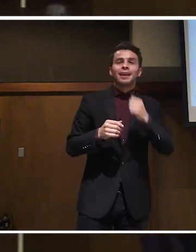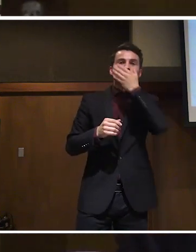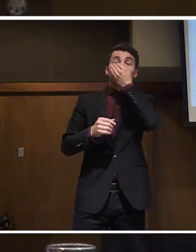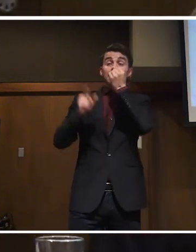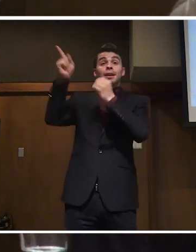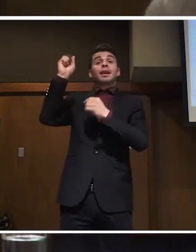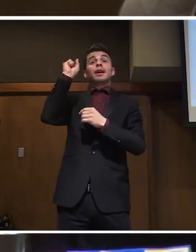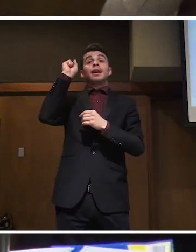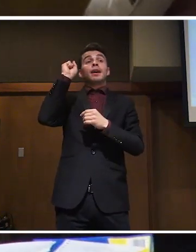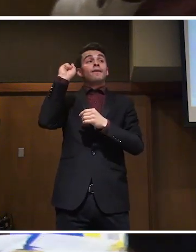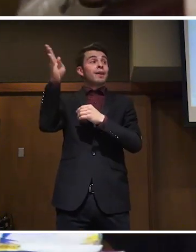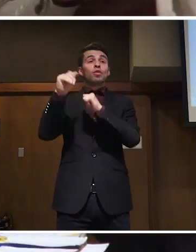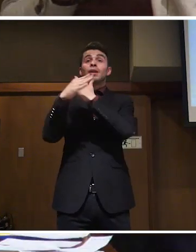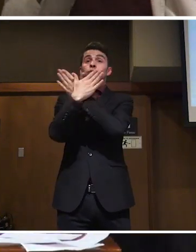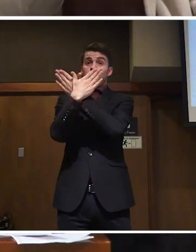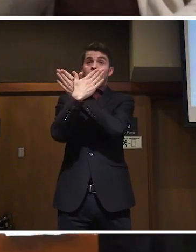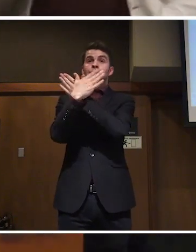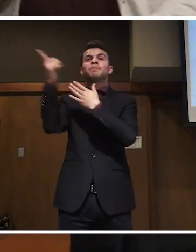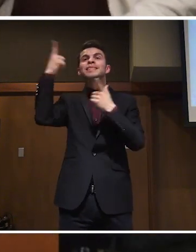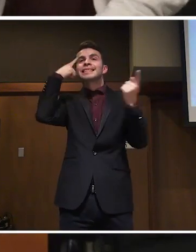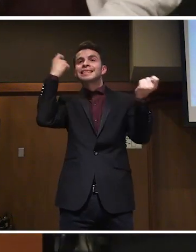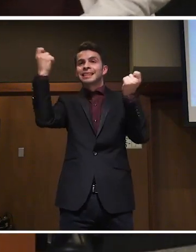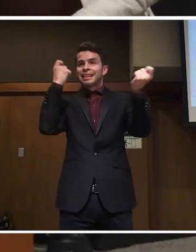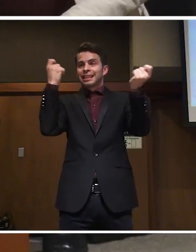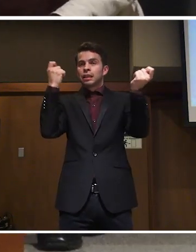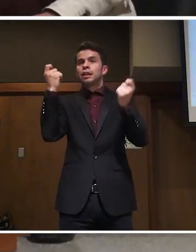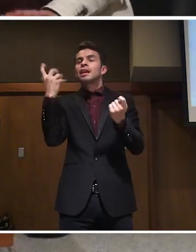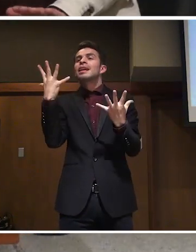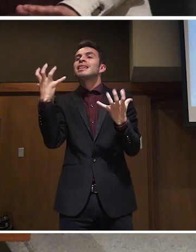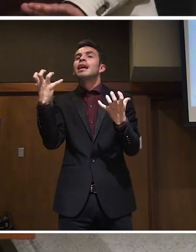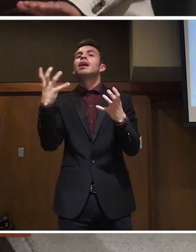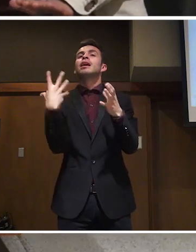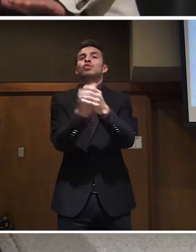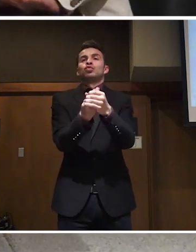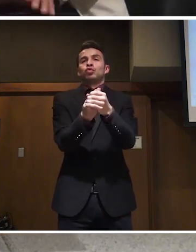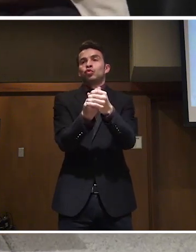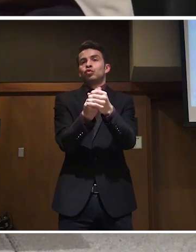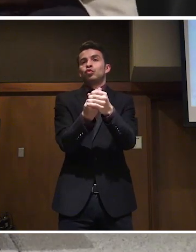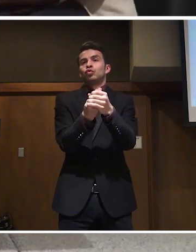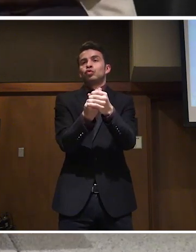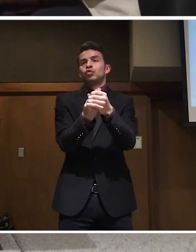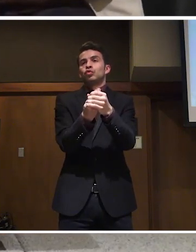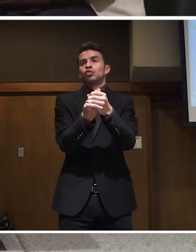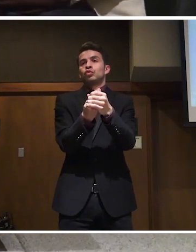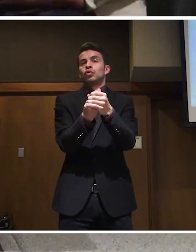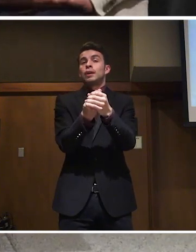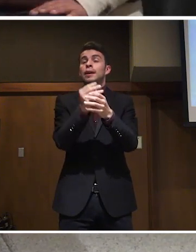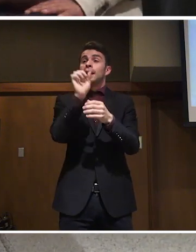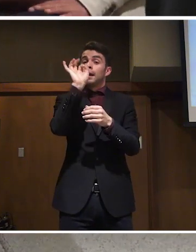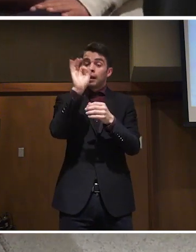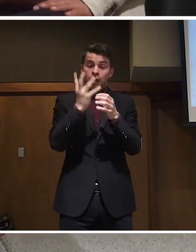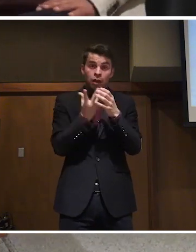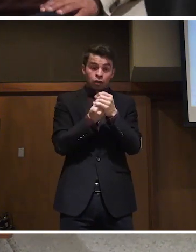República respecto a lo de Luis Ángel Arango, y es de ser incluyente, ¿no? La inclusión es uno de